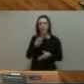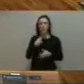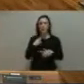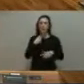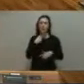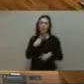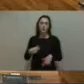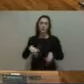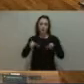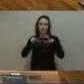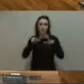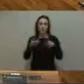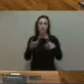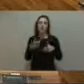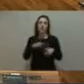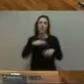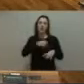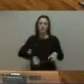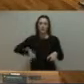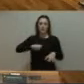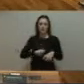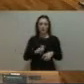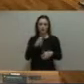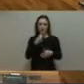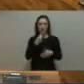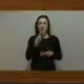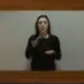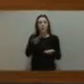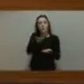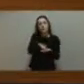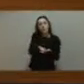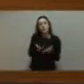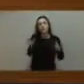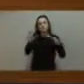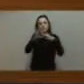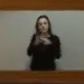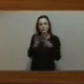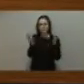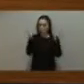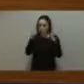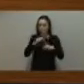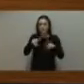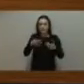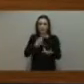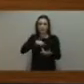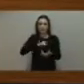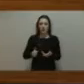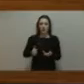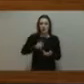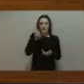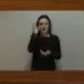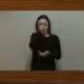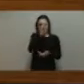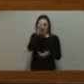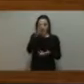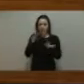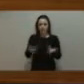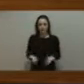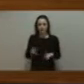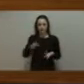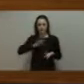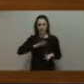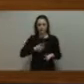no va a haber moción subsiguiente, vamos a aprovechar este turno de fijación de posición. Bueno, en primer lugar,